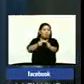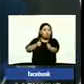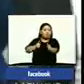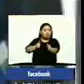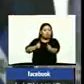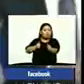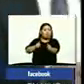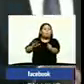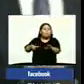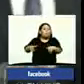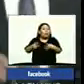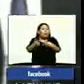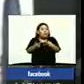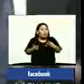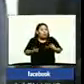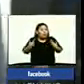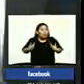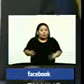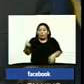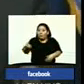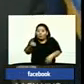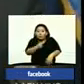para los derechos de los migrantes.